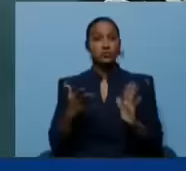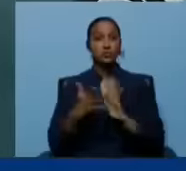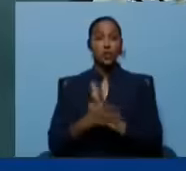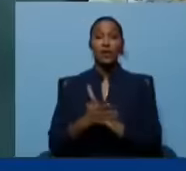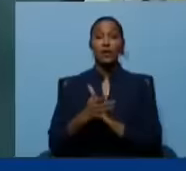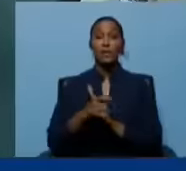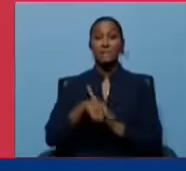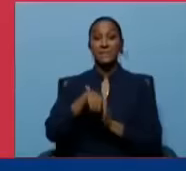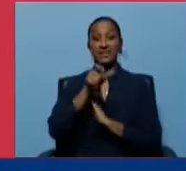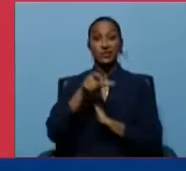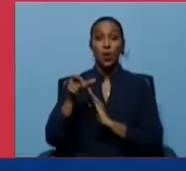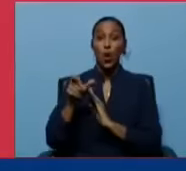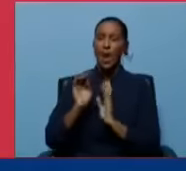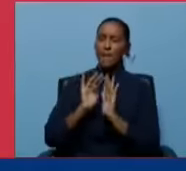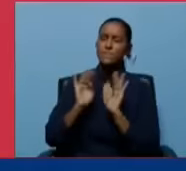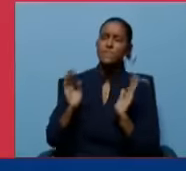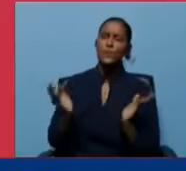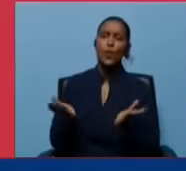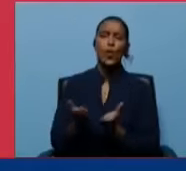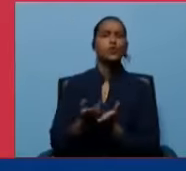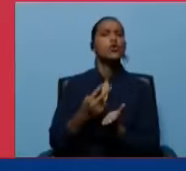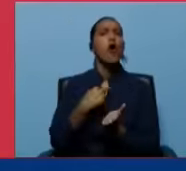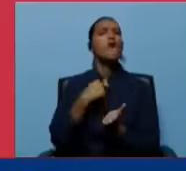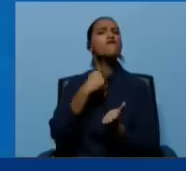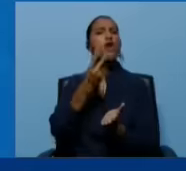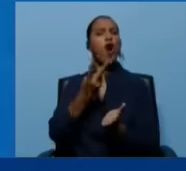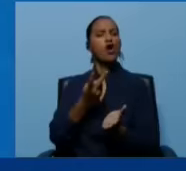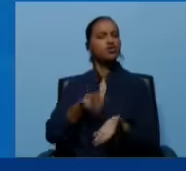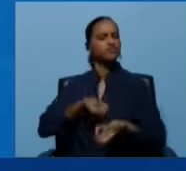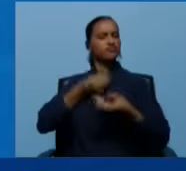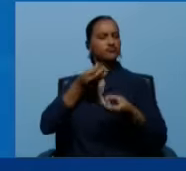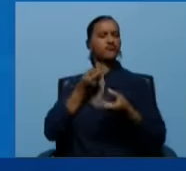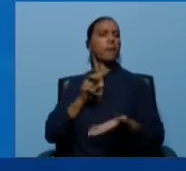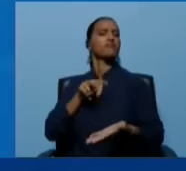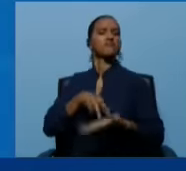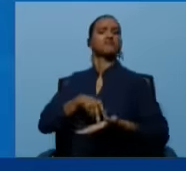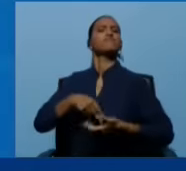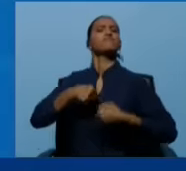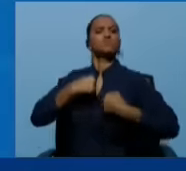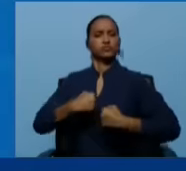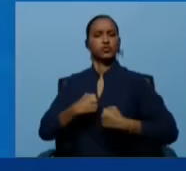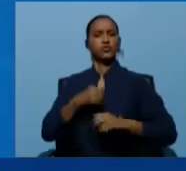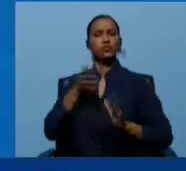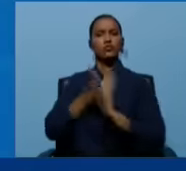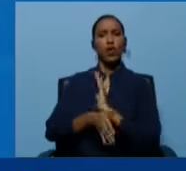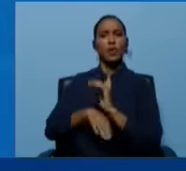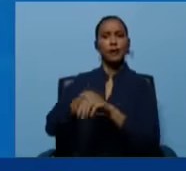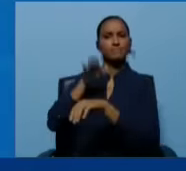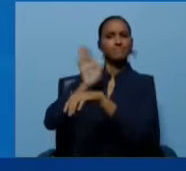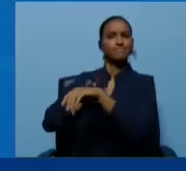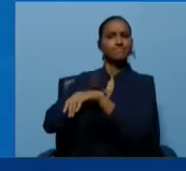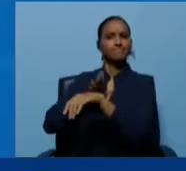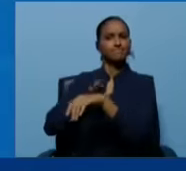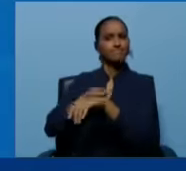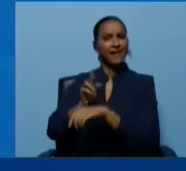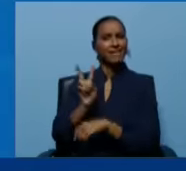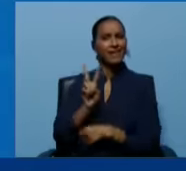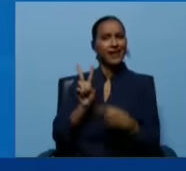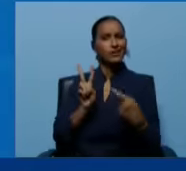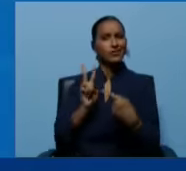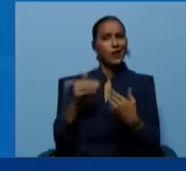mundo para alertar de esta agresión contra Venezuela. Venezuela está en paz,